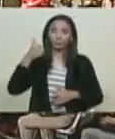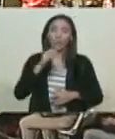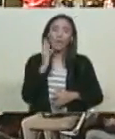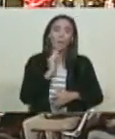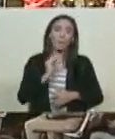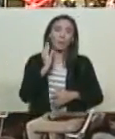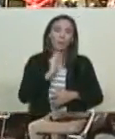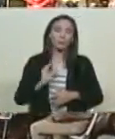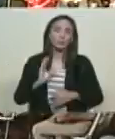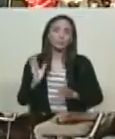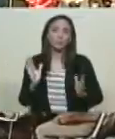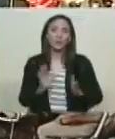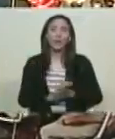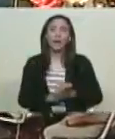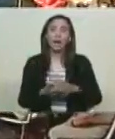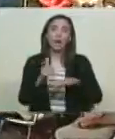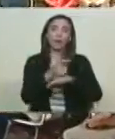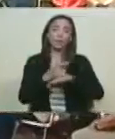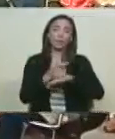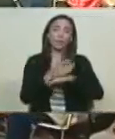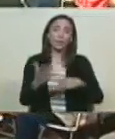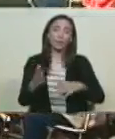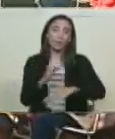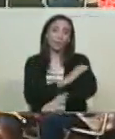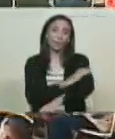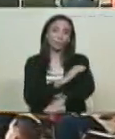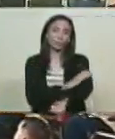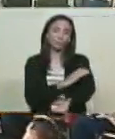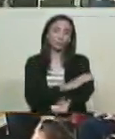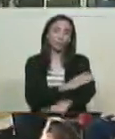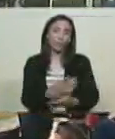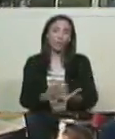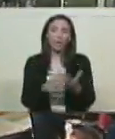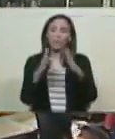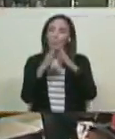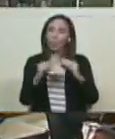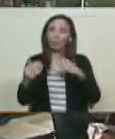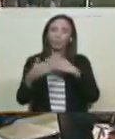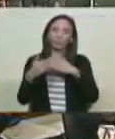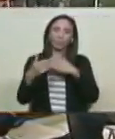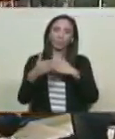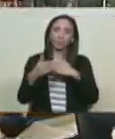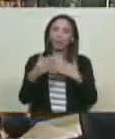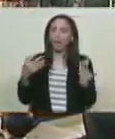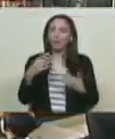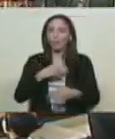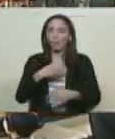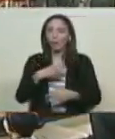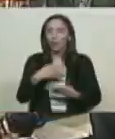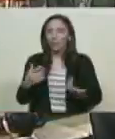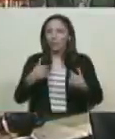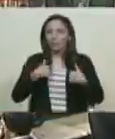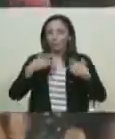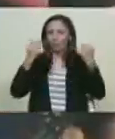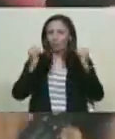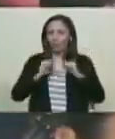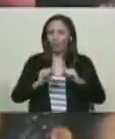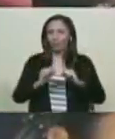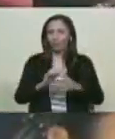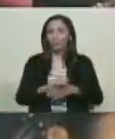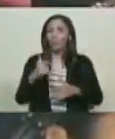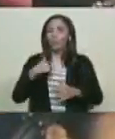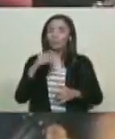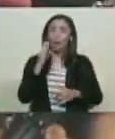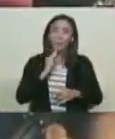La oligarquía ha hecho de todo y no ha podido con este humilde obrero Nicolás Maduro, no ha podido con nuestro pueblo. Y yo pongo mi